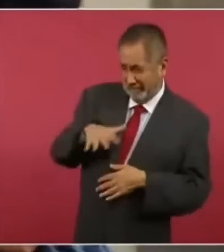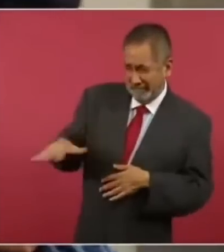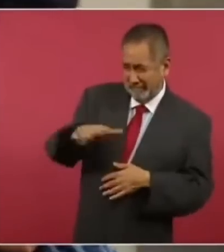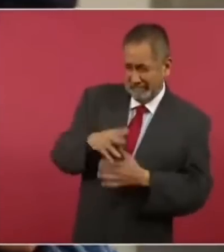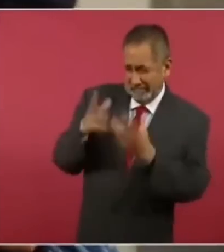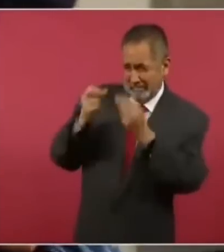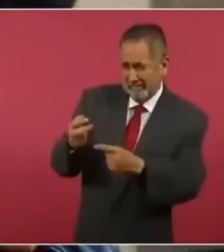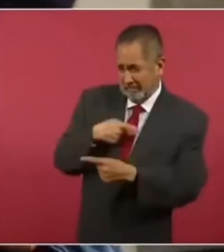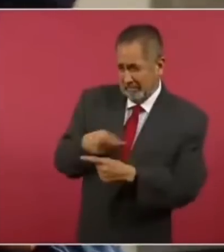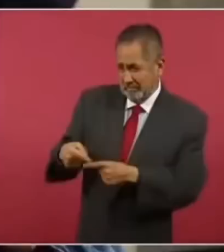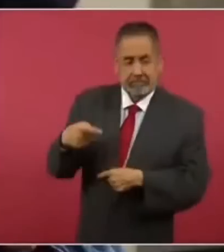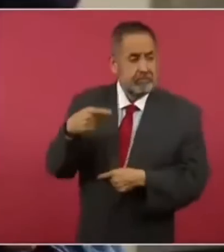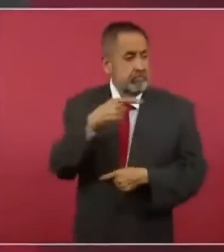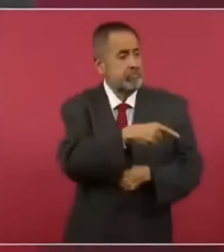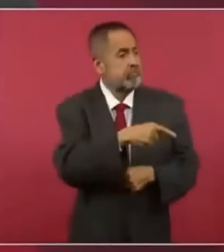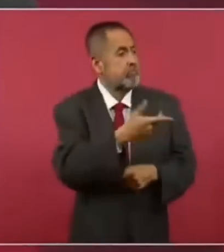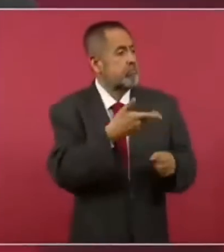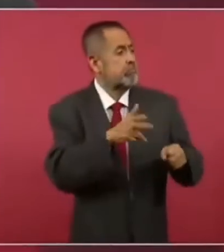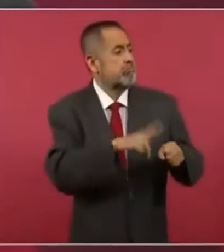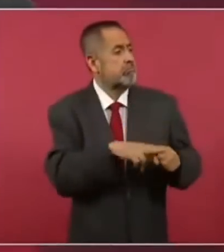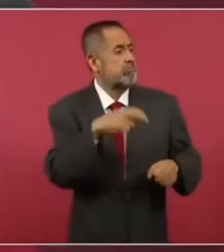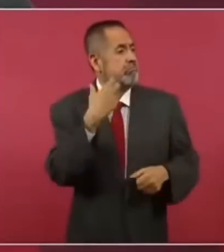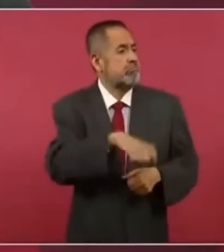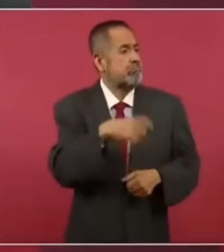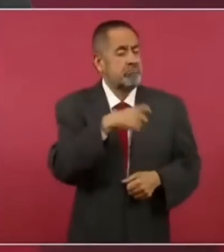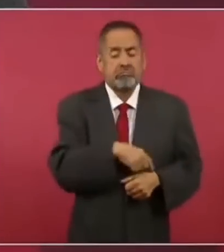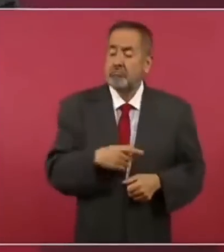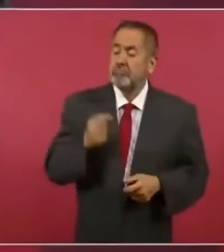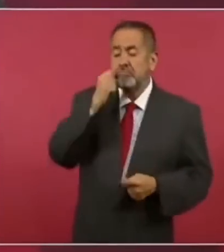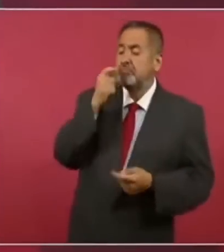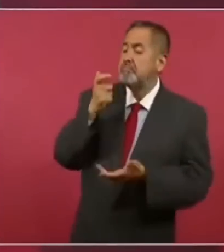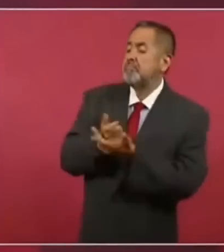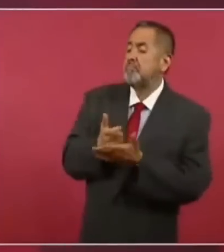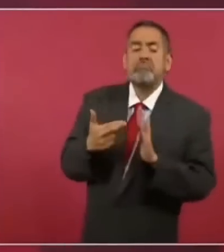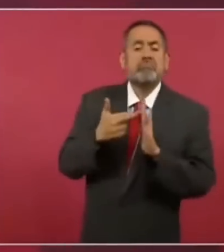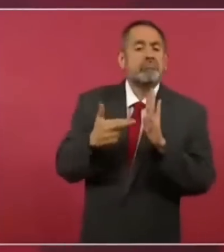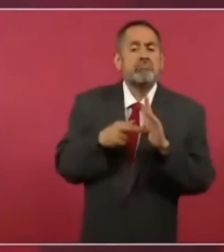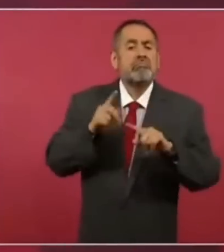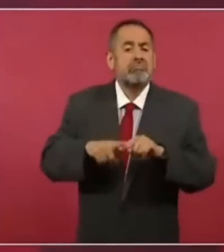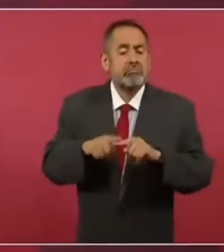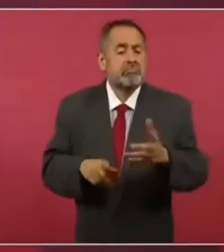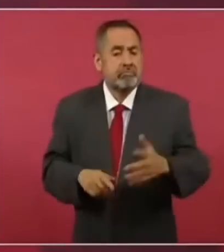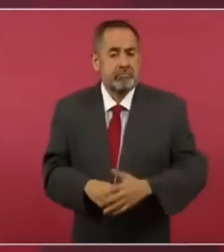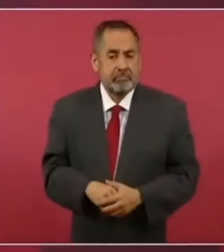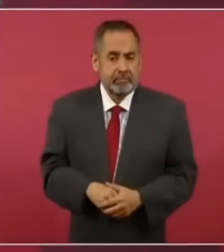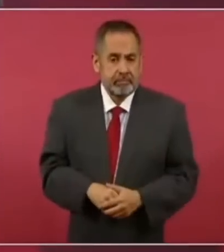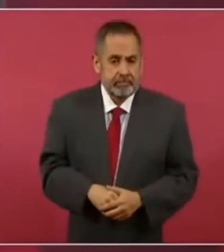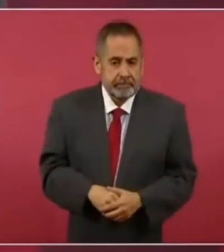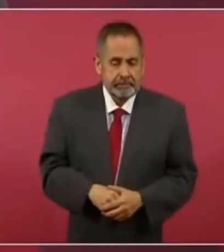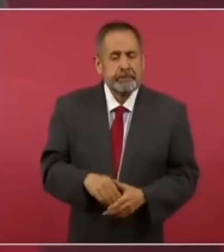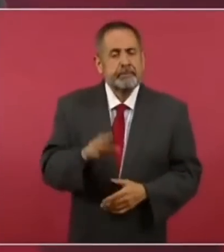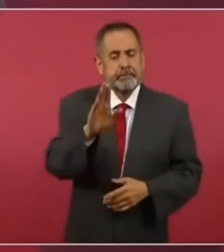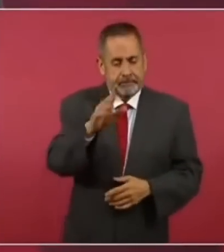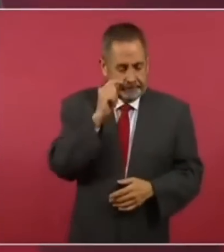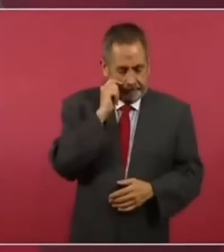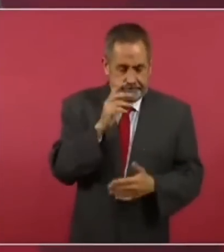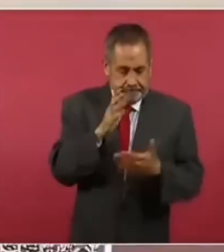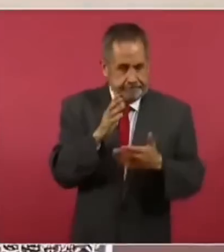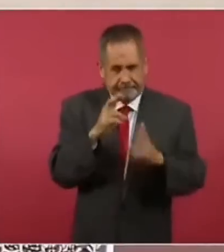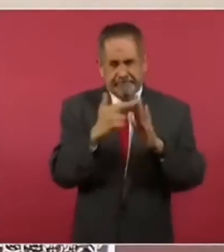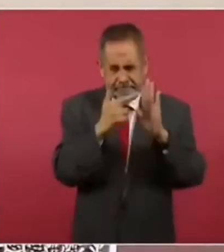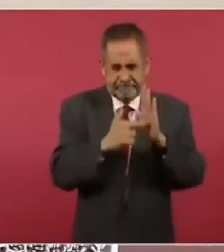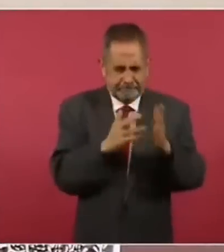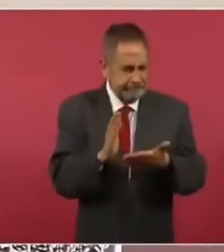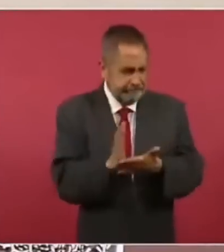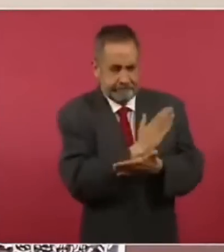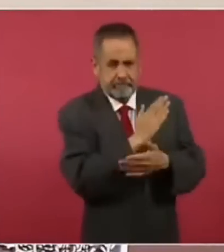tanta gente pobre como Navojoa? Sí. ¿Quién los regula, presidente? Es que independientemente de la regulación,